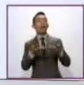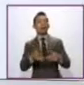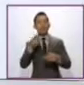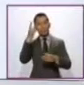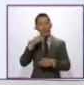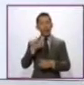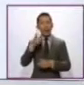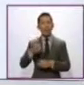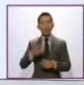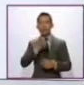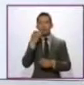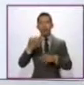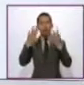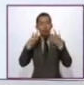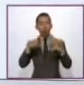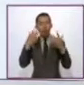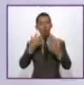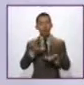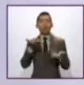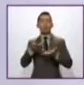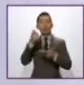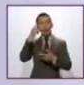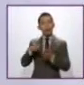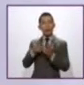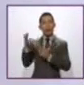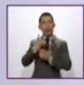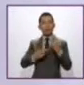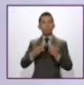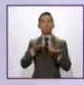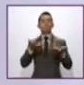este rezago educativo? La escuchamos.